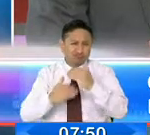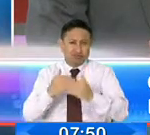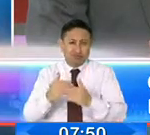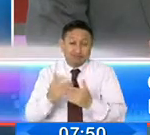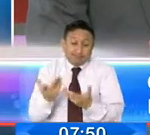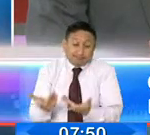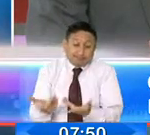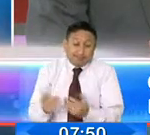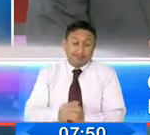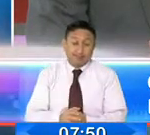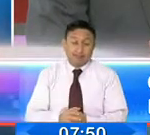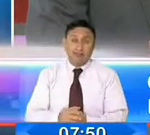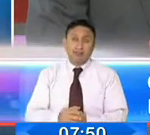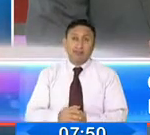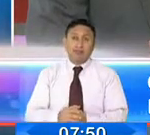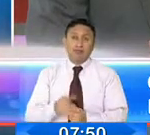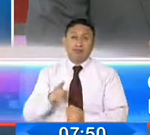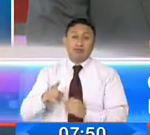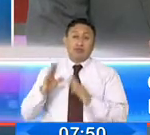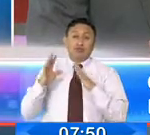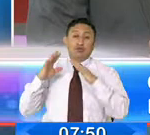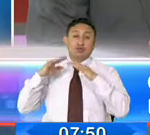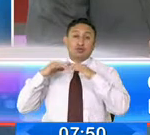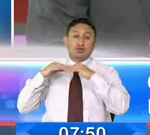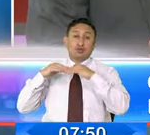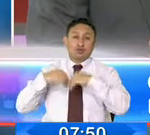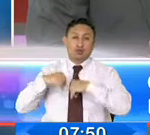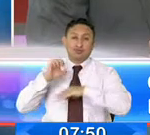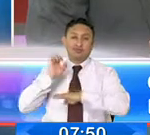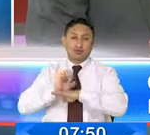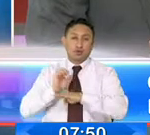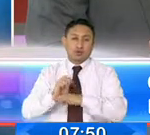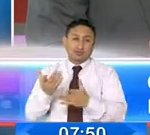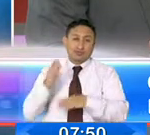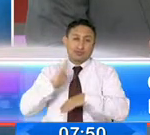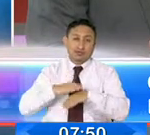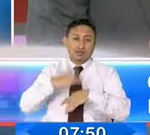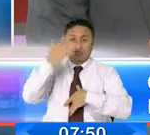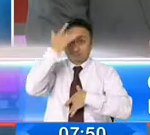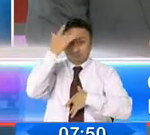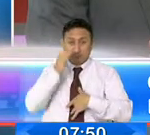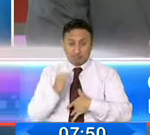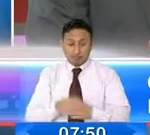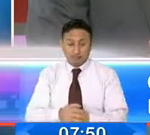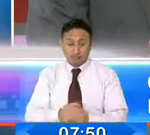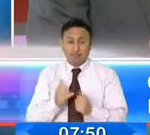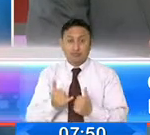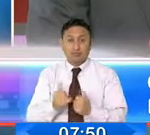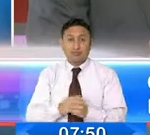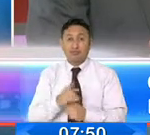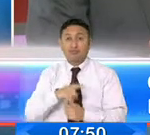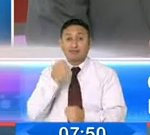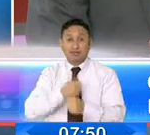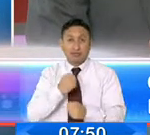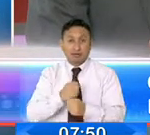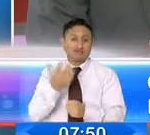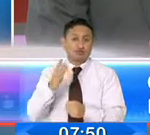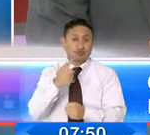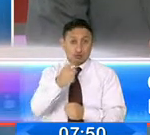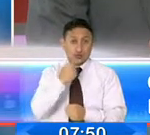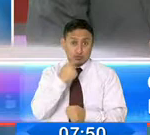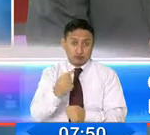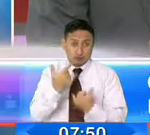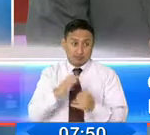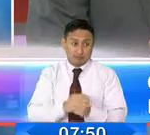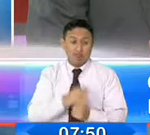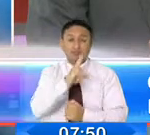las condiciones letales que el Ecuador ha absorbido. Producto de aquello, la pérdida de fuentes de empleo. Como usted lo dijo, más